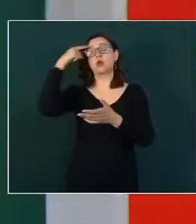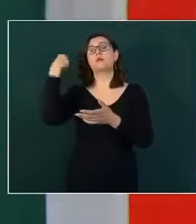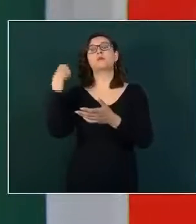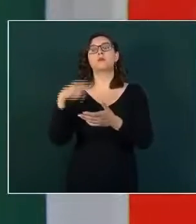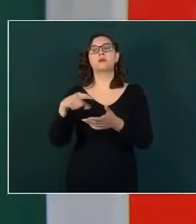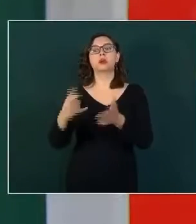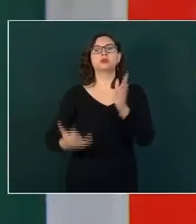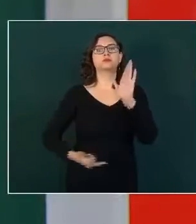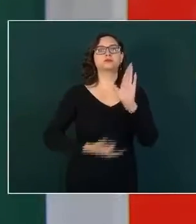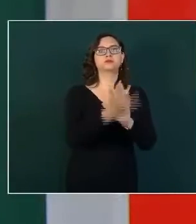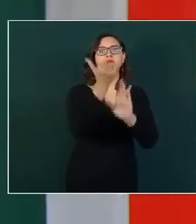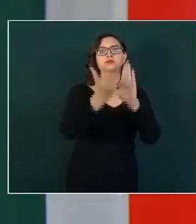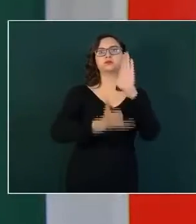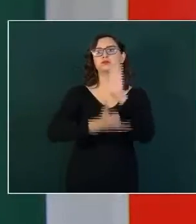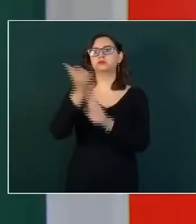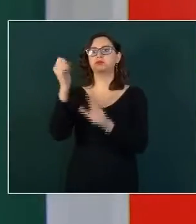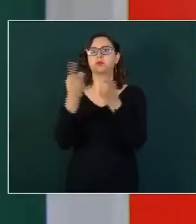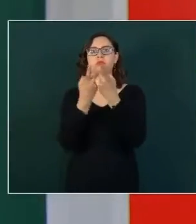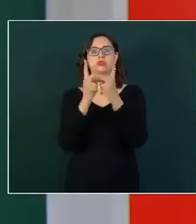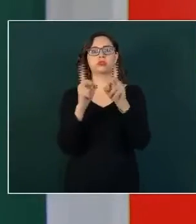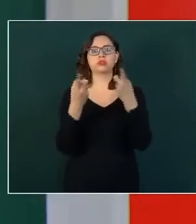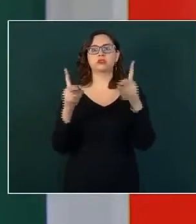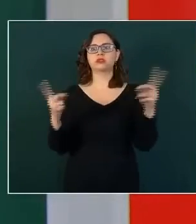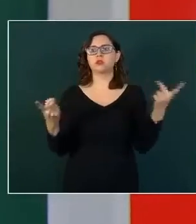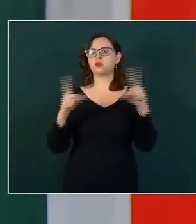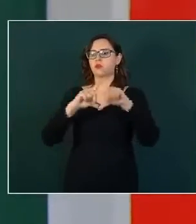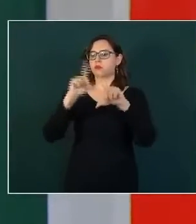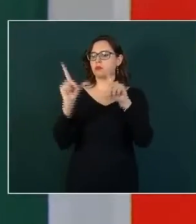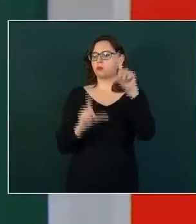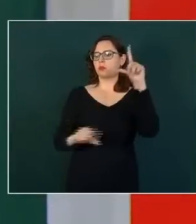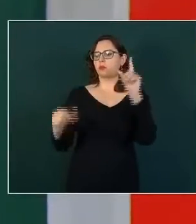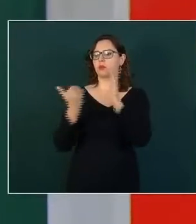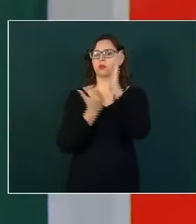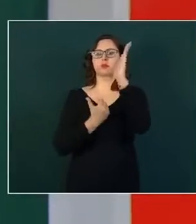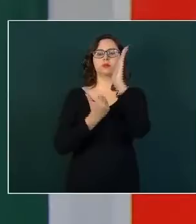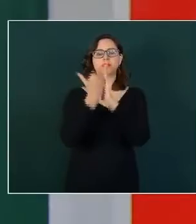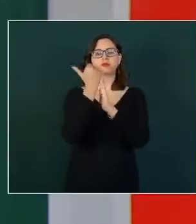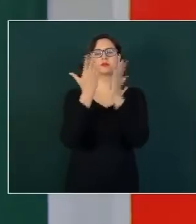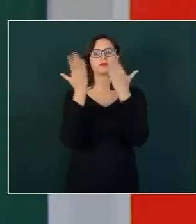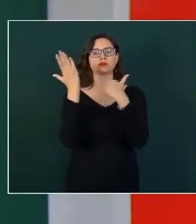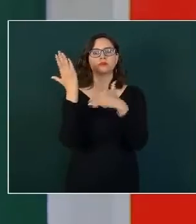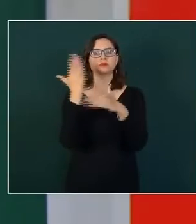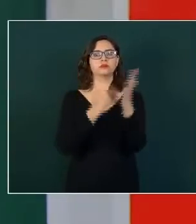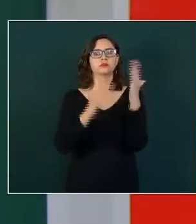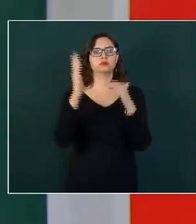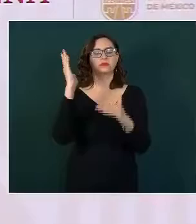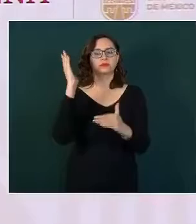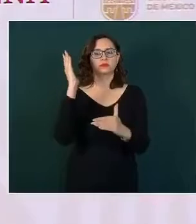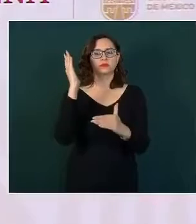infraestructura para el desarrollo del país